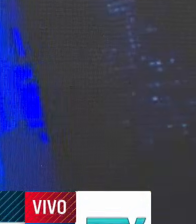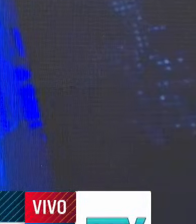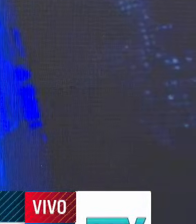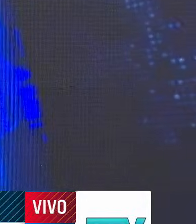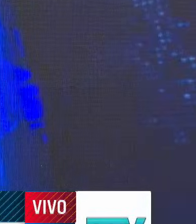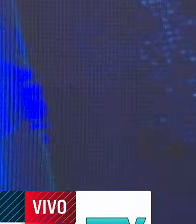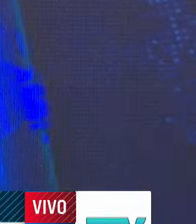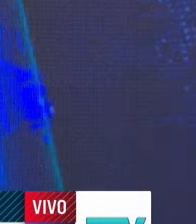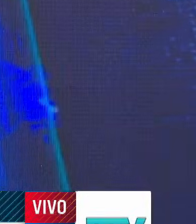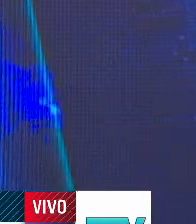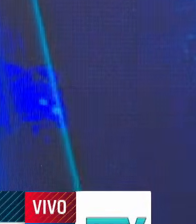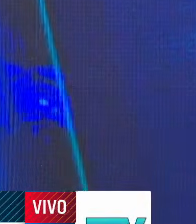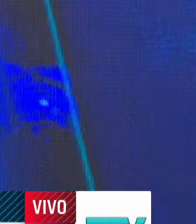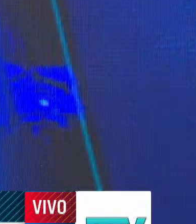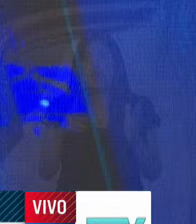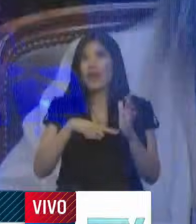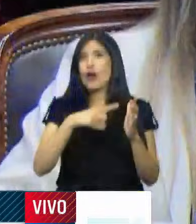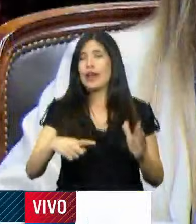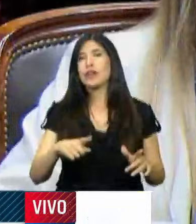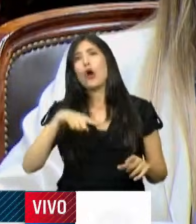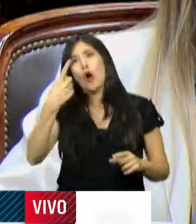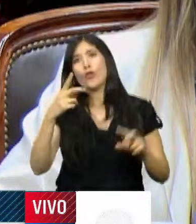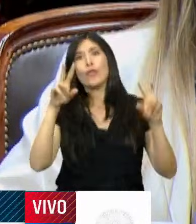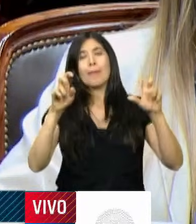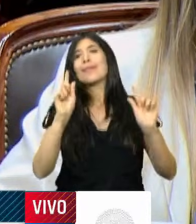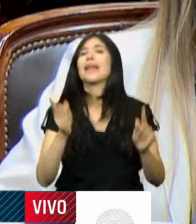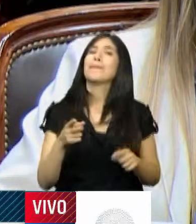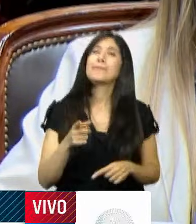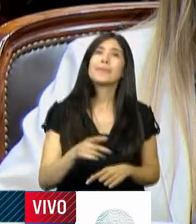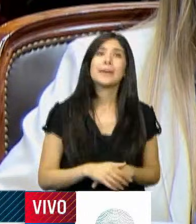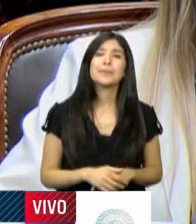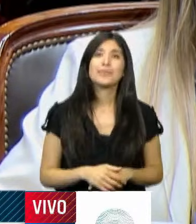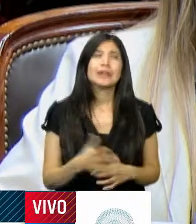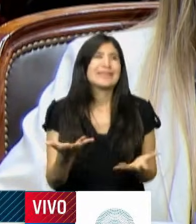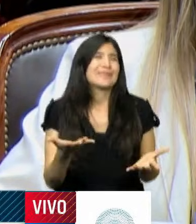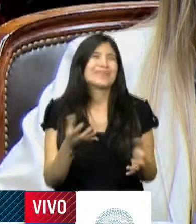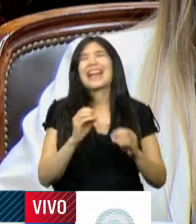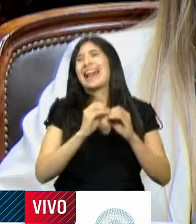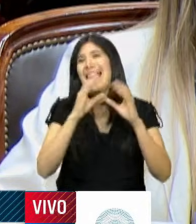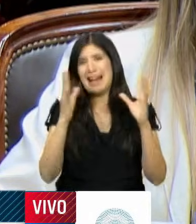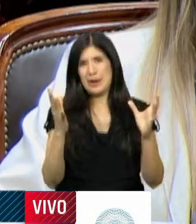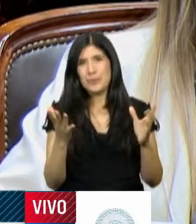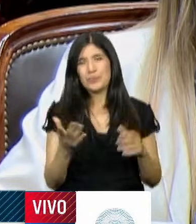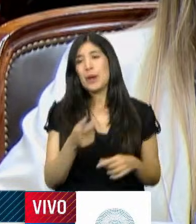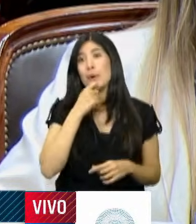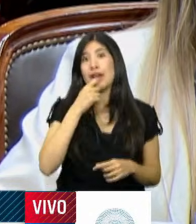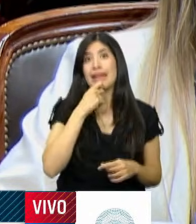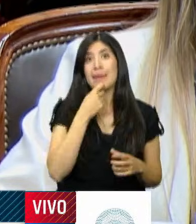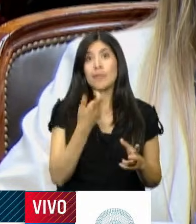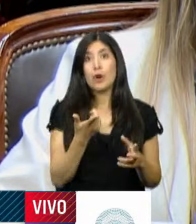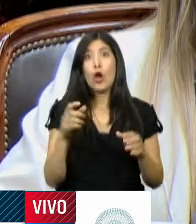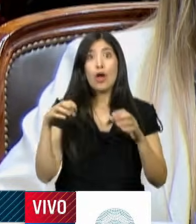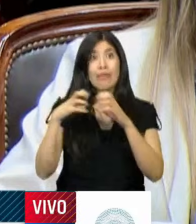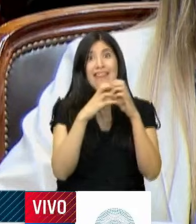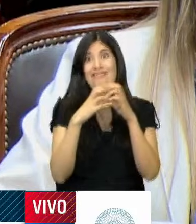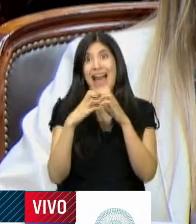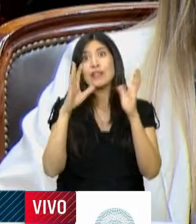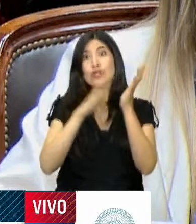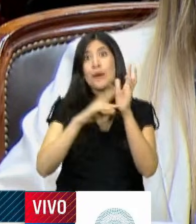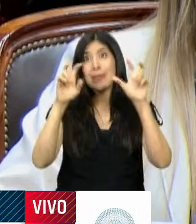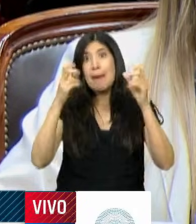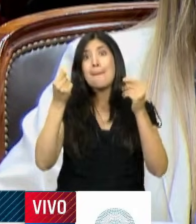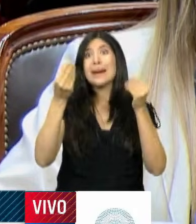y esto decía. Señor presidente, que aparece muy claro en todo el debate